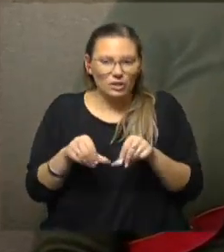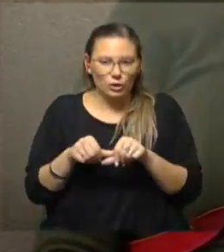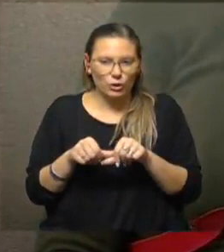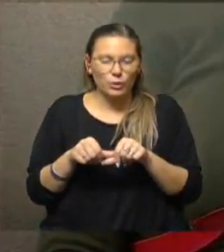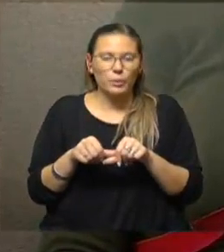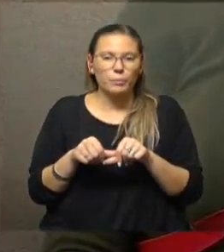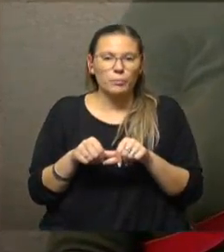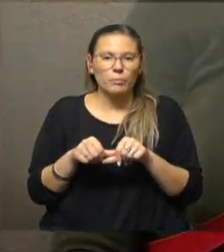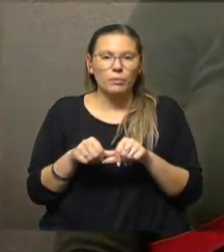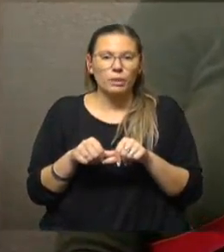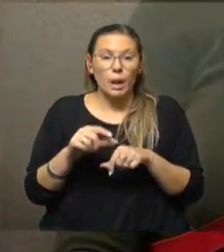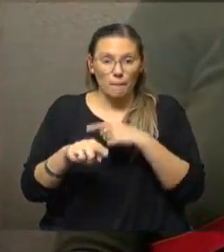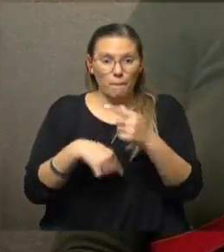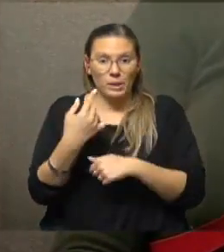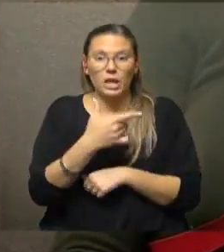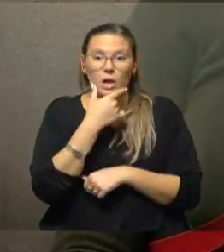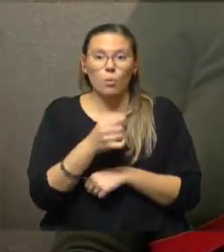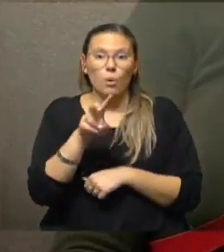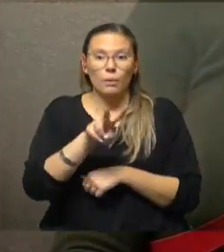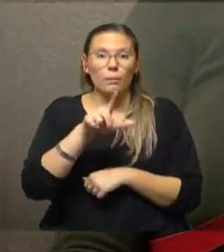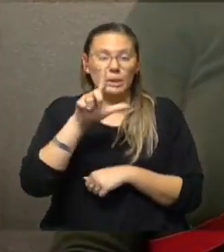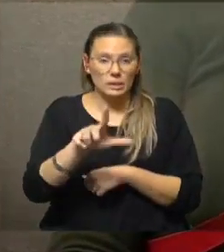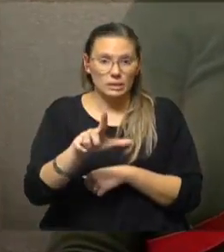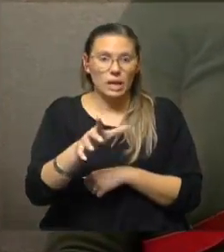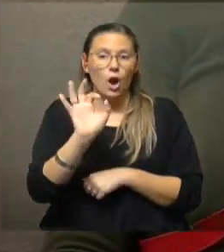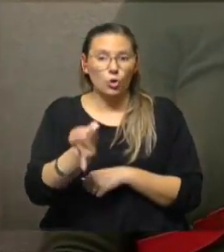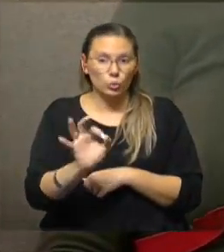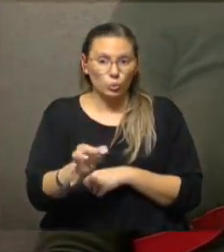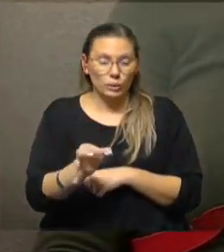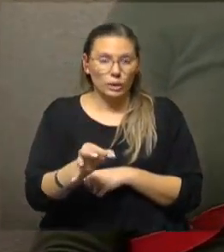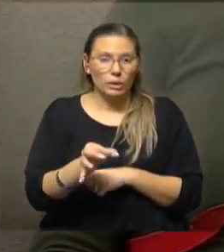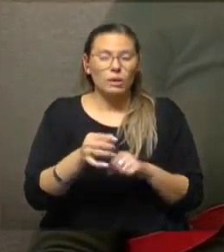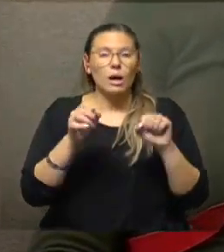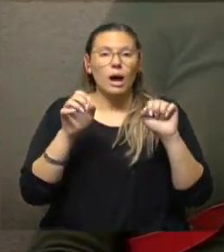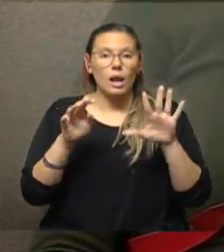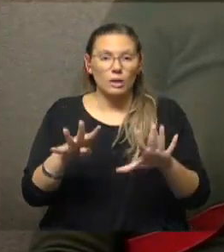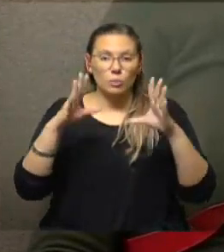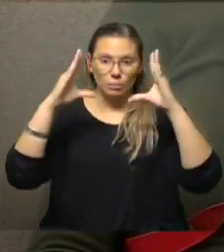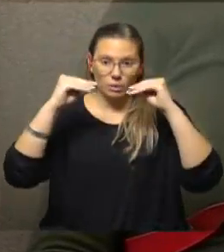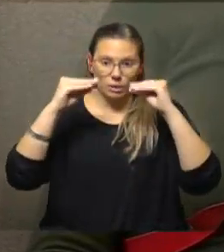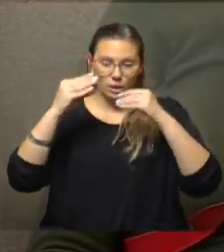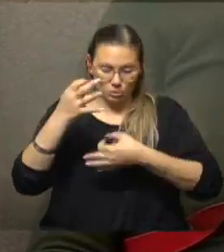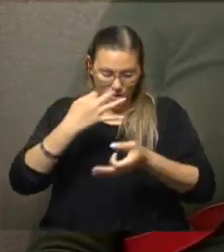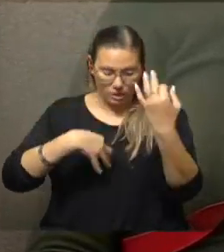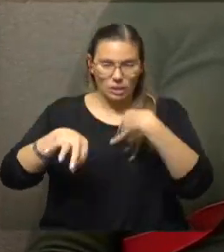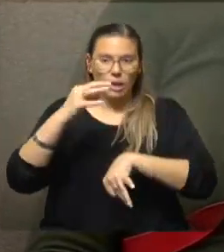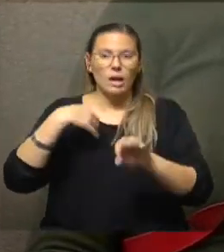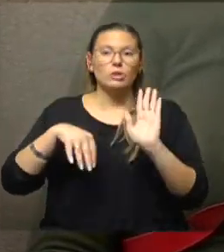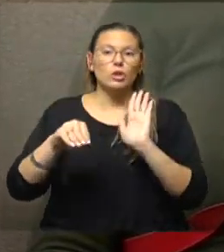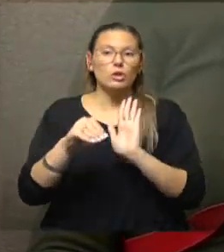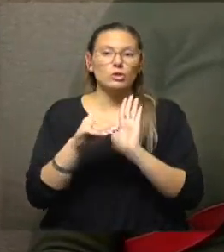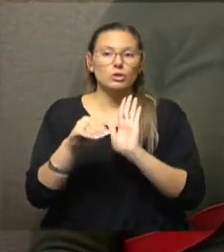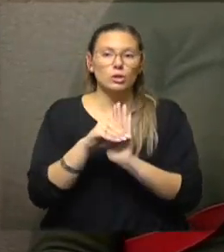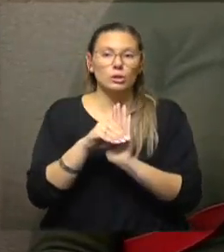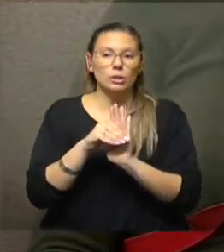que será mañana jueves 27 de octubre a las 21 horas en el Teatro Solís. Va